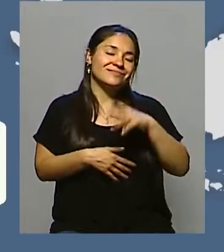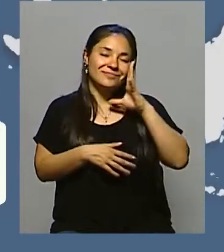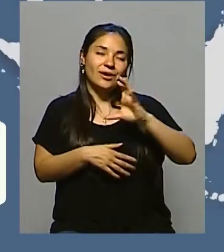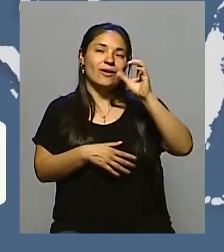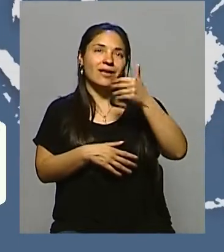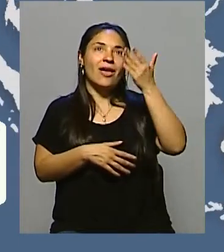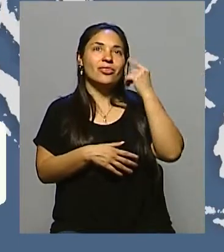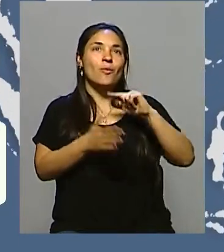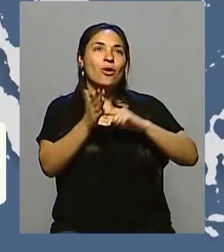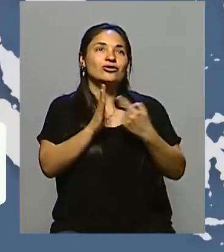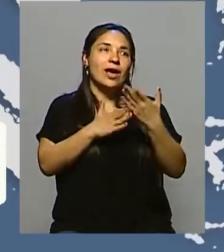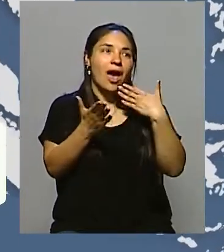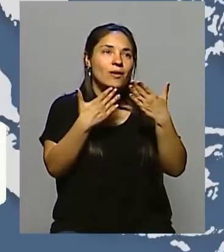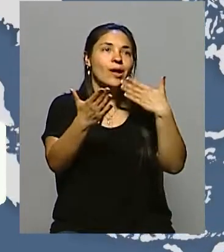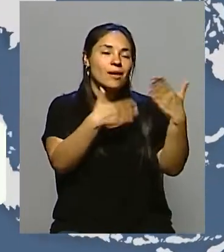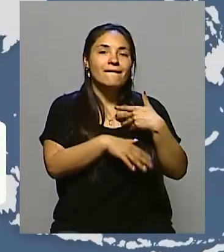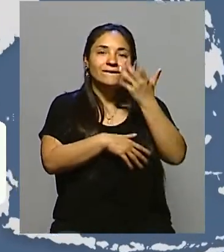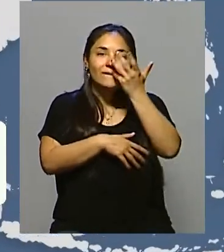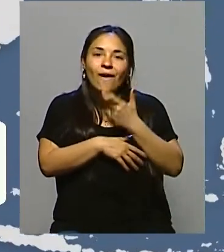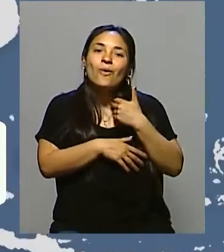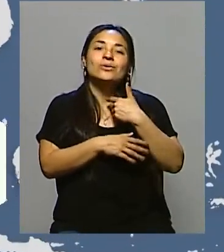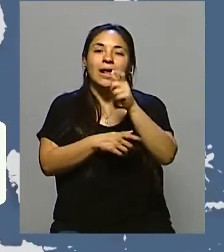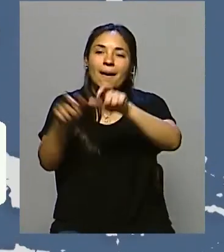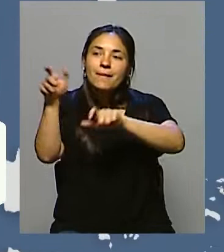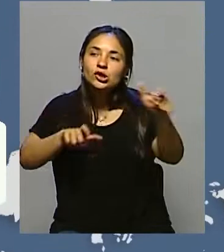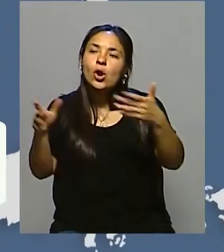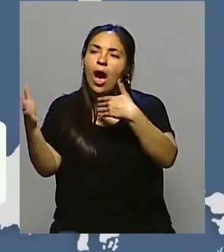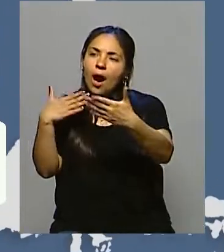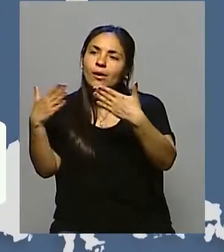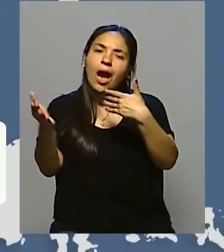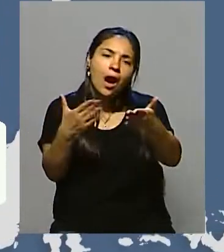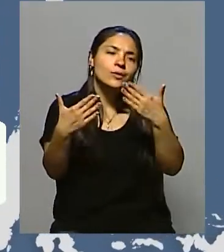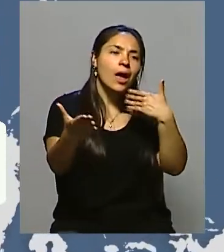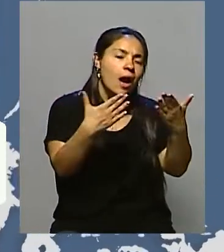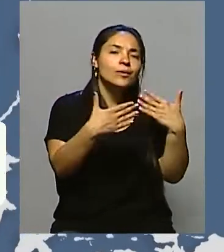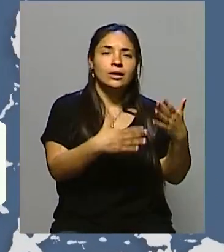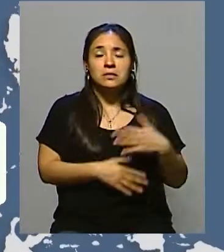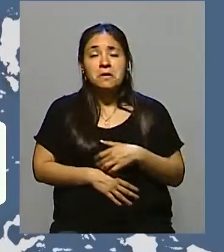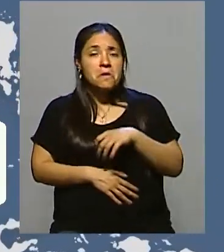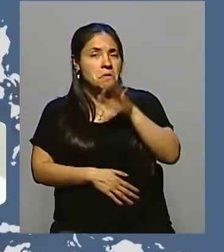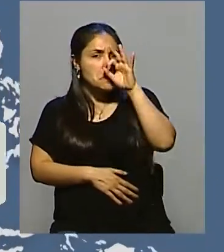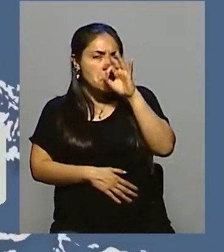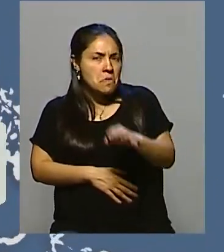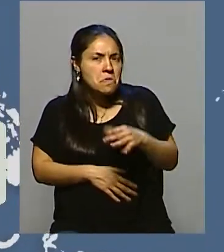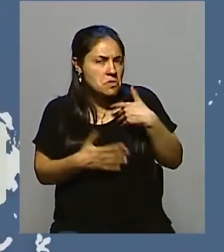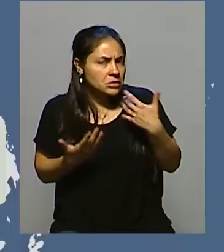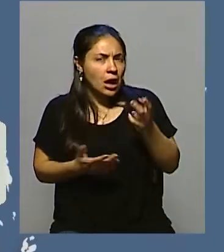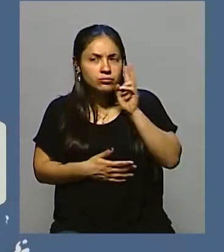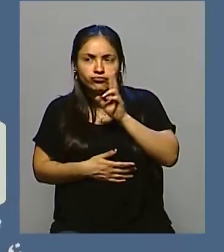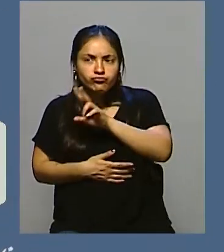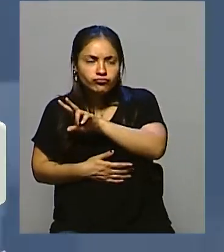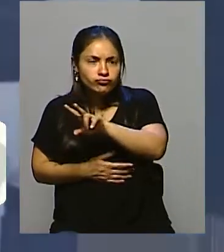forma impresionante, pero me encanta charlar con la gente. Sí. Y nunca, vuelvo a repetirle, nunca vi